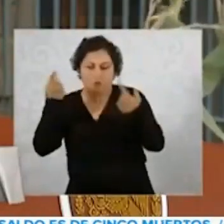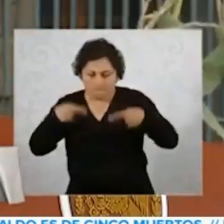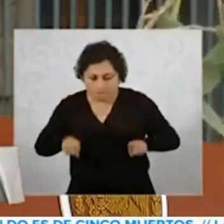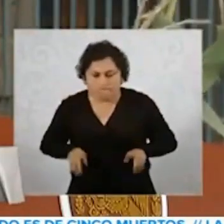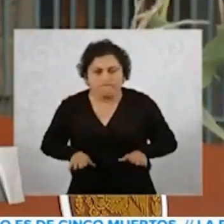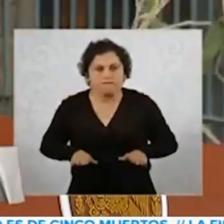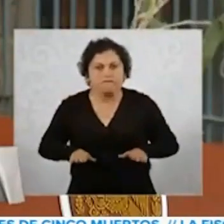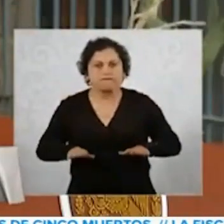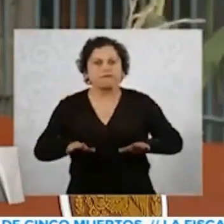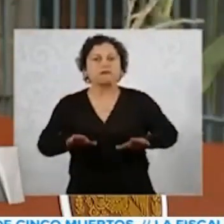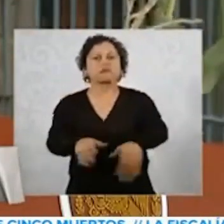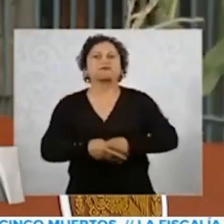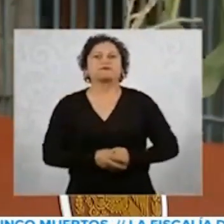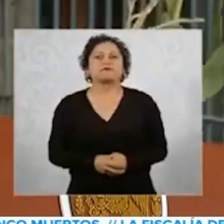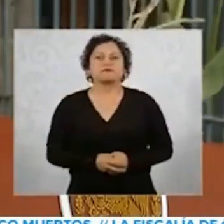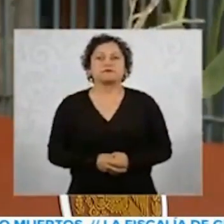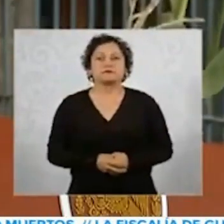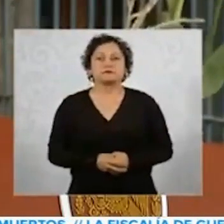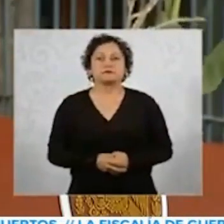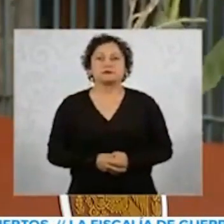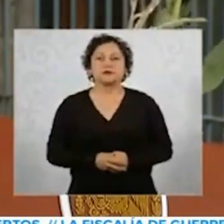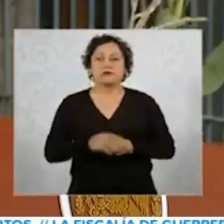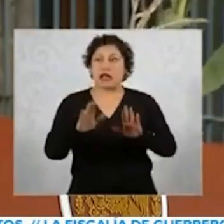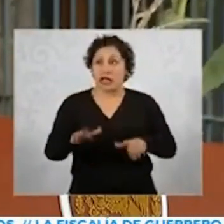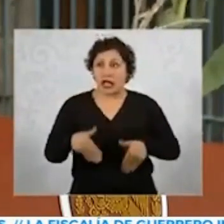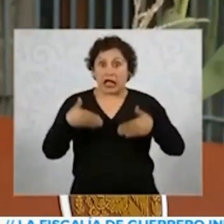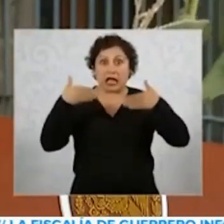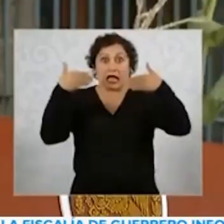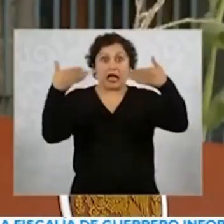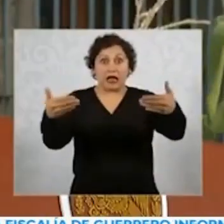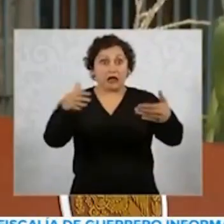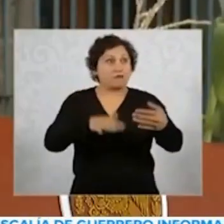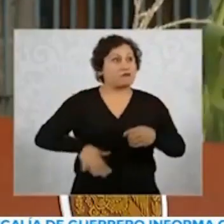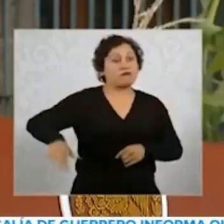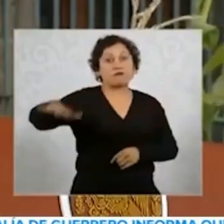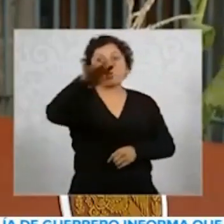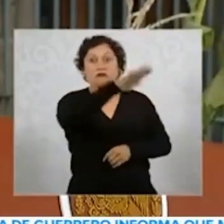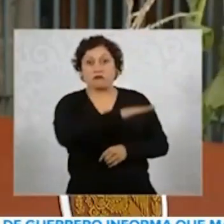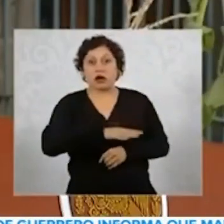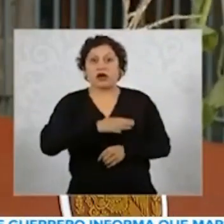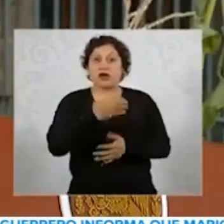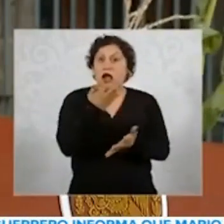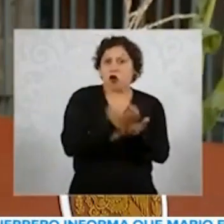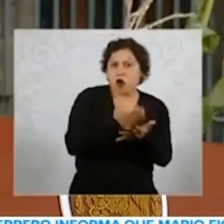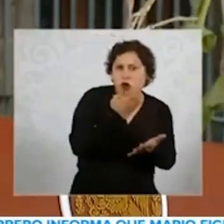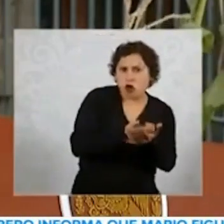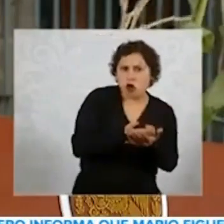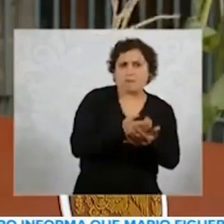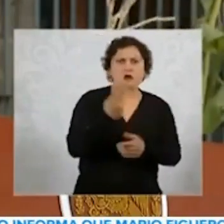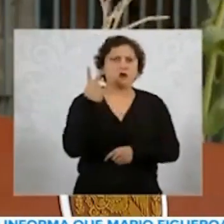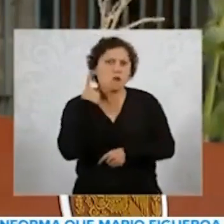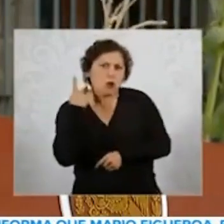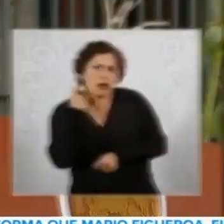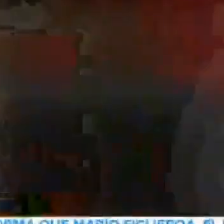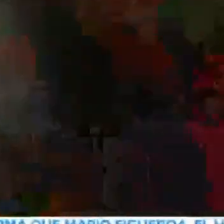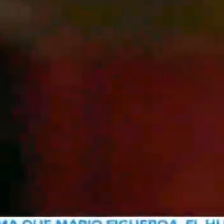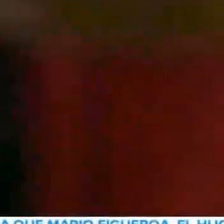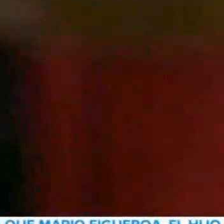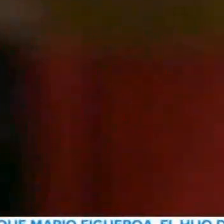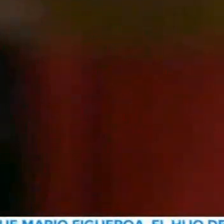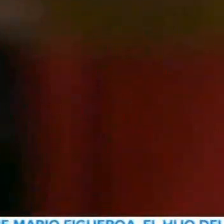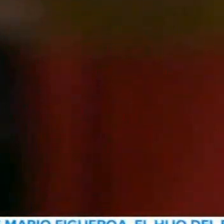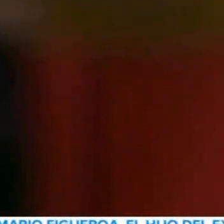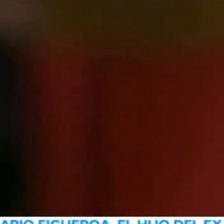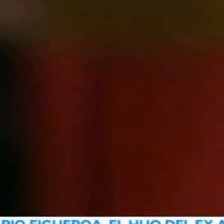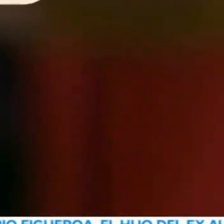Nunca nos someteremos a intereses económicos, políticos o extranjeros. Entre